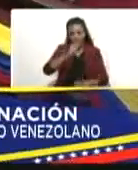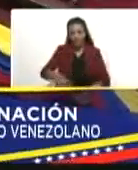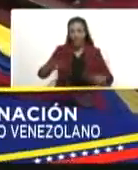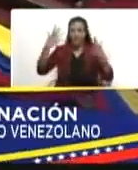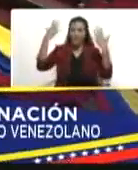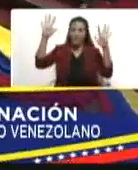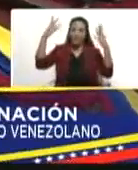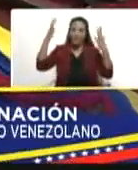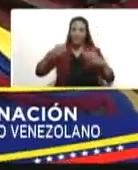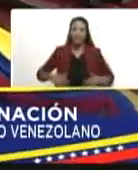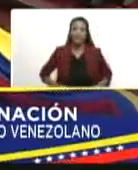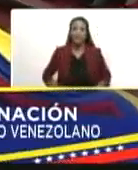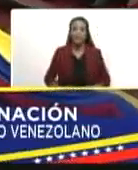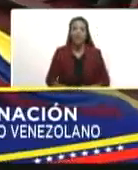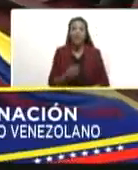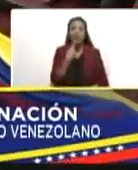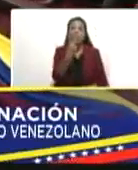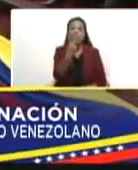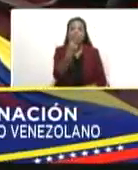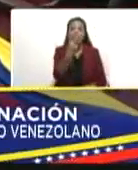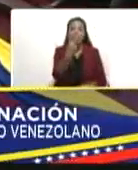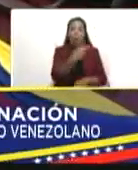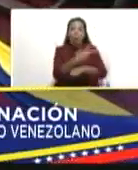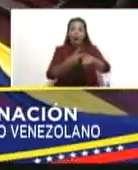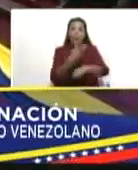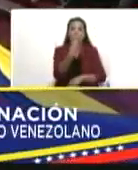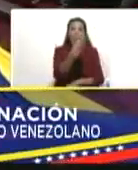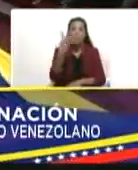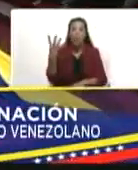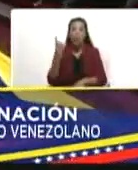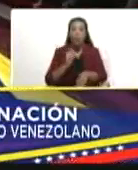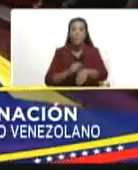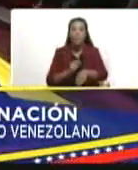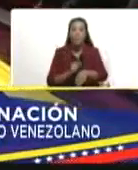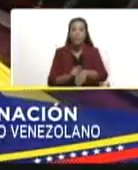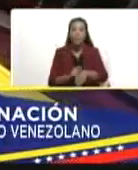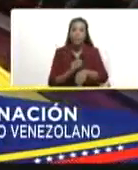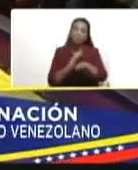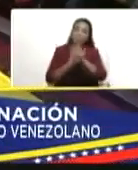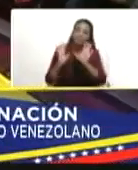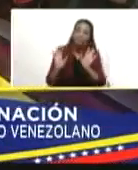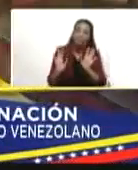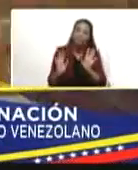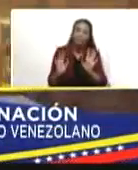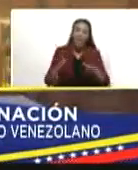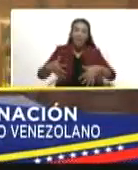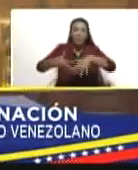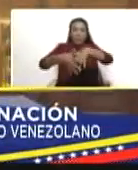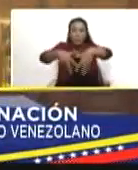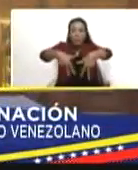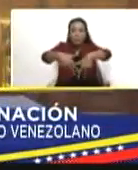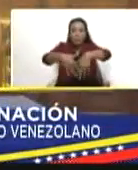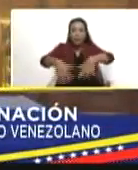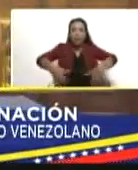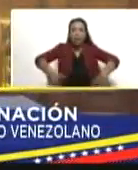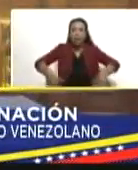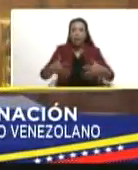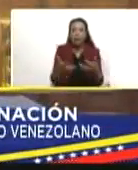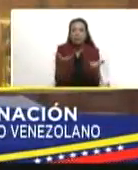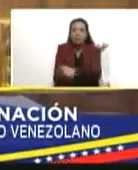tierra llevo 2 horas 44 minutos la planta de los pies no me